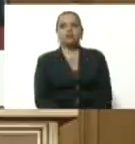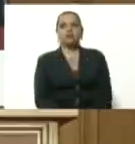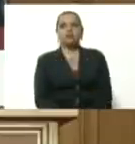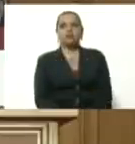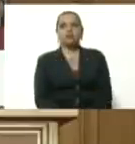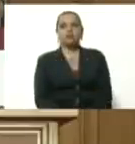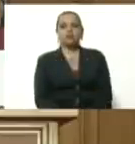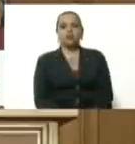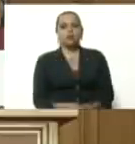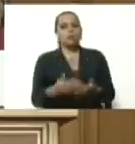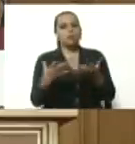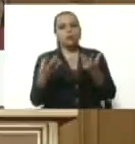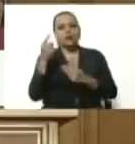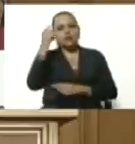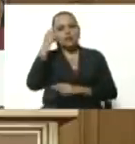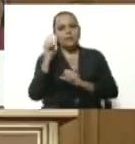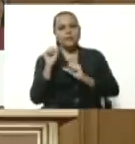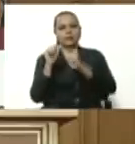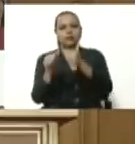¿cuándo se ocurre esto? ¿Cuándo ocurre?